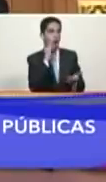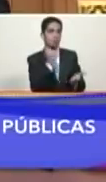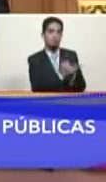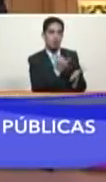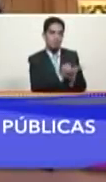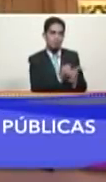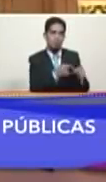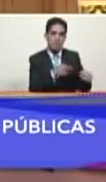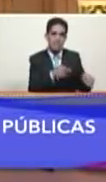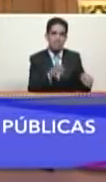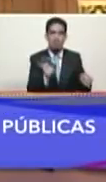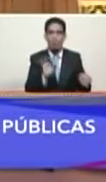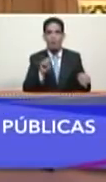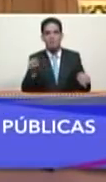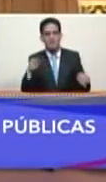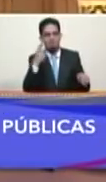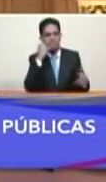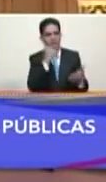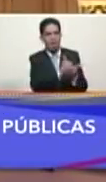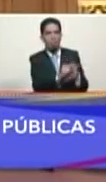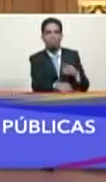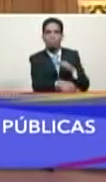allá.